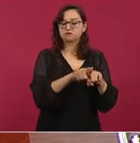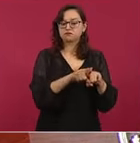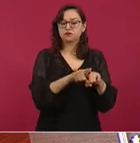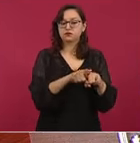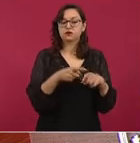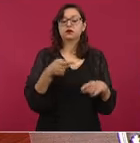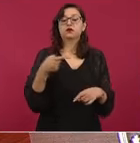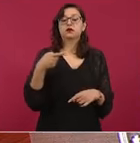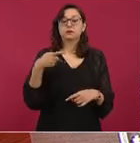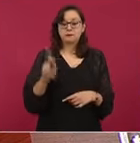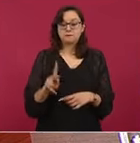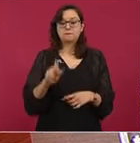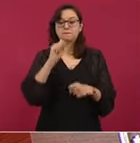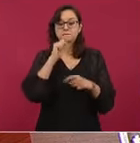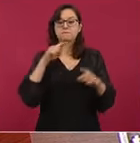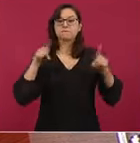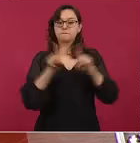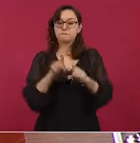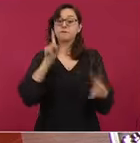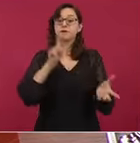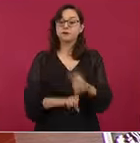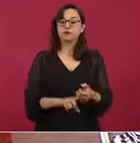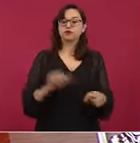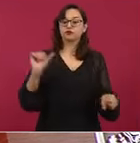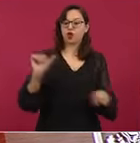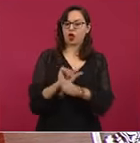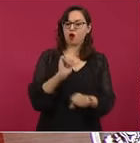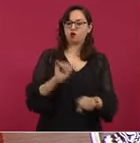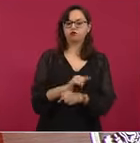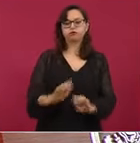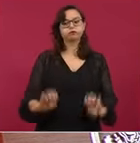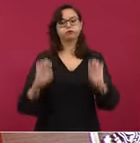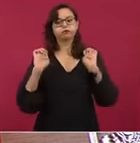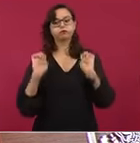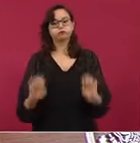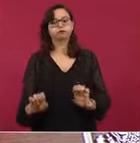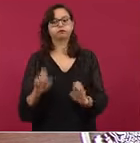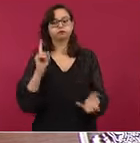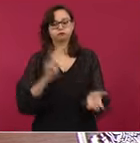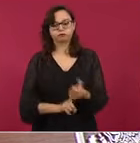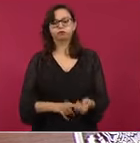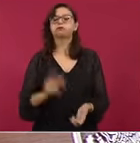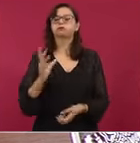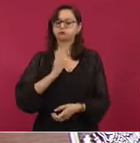unos carros de lujo, de esos confiscados, Mercedes,